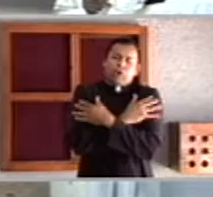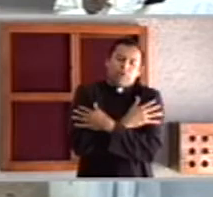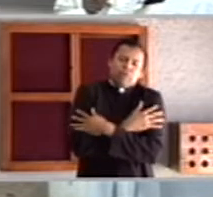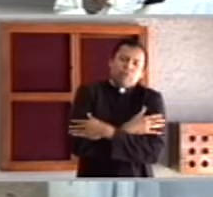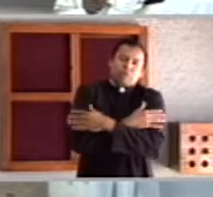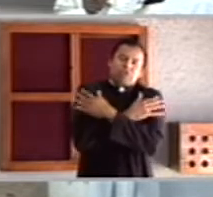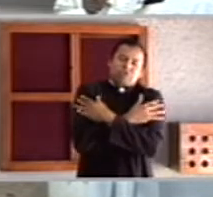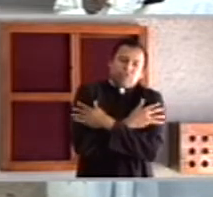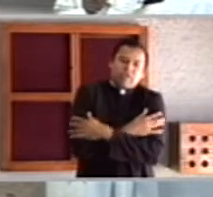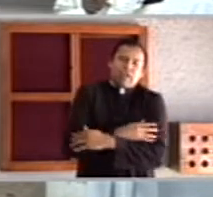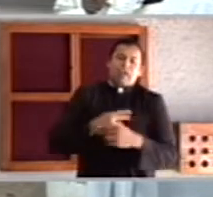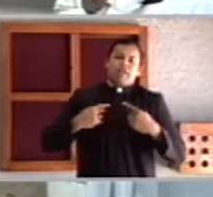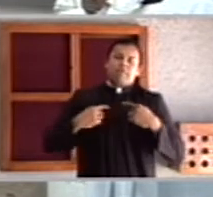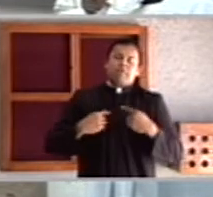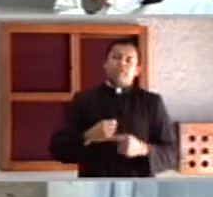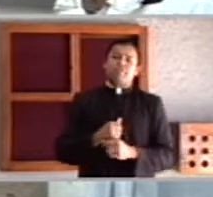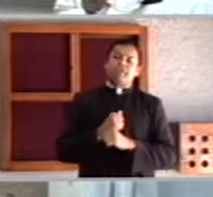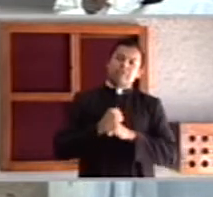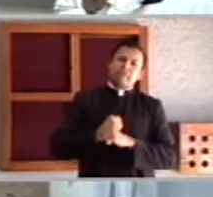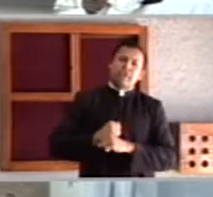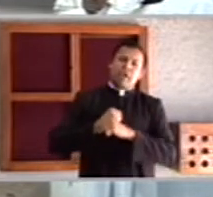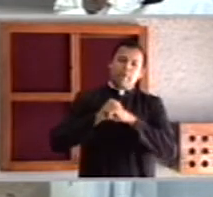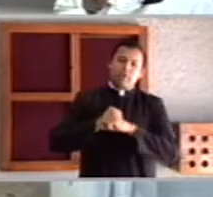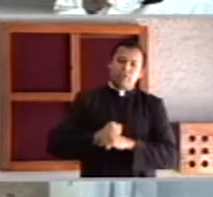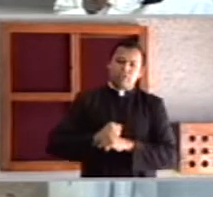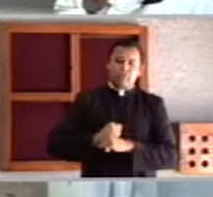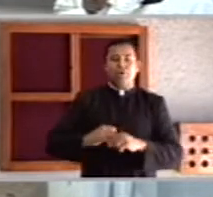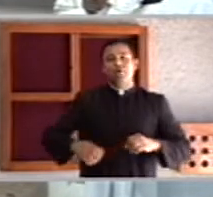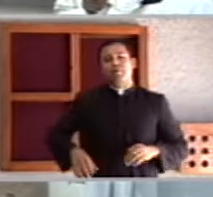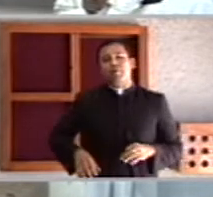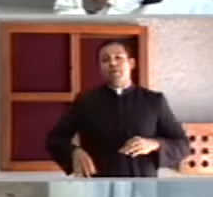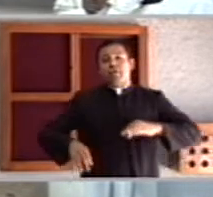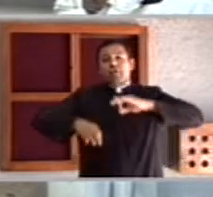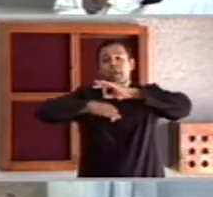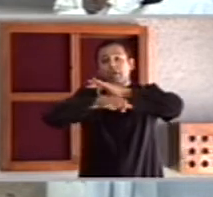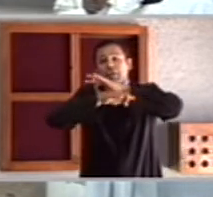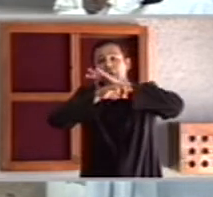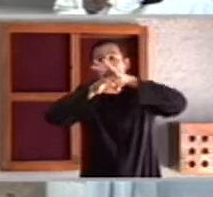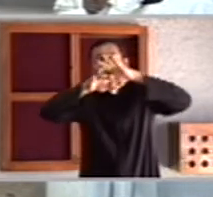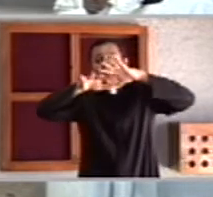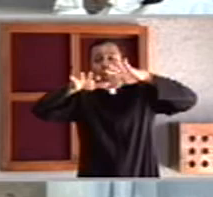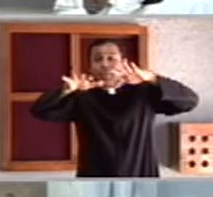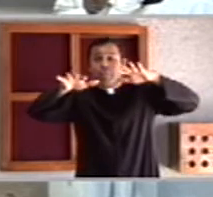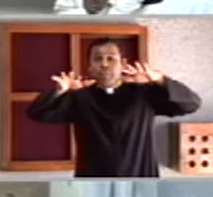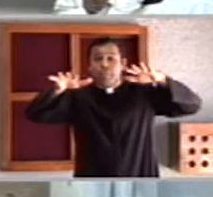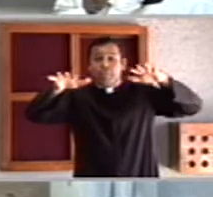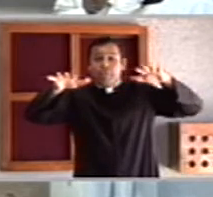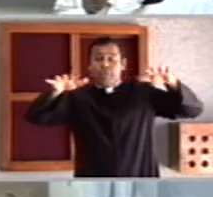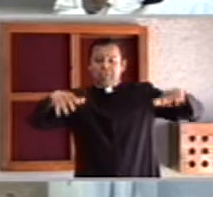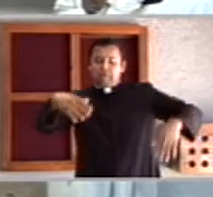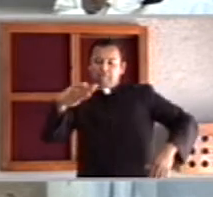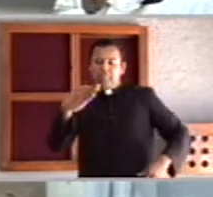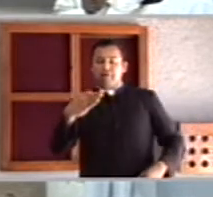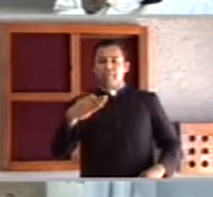in remissionem, predicare annum Domini acceptum.